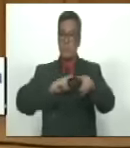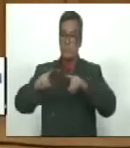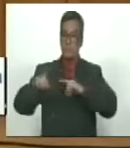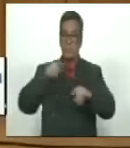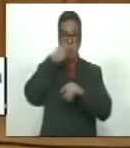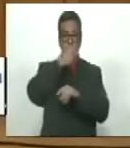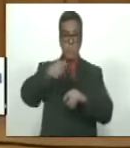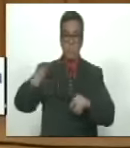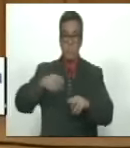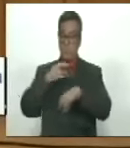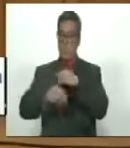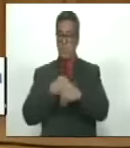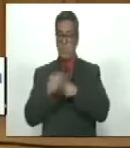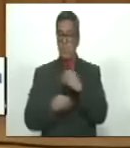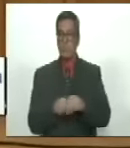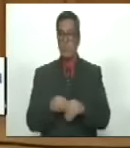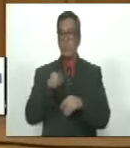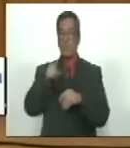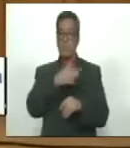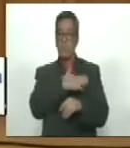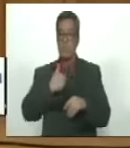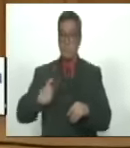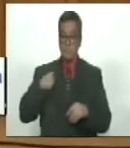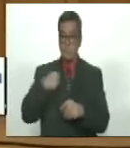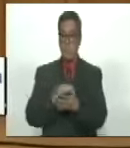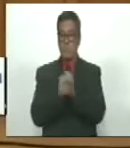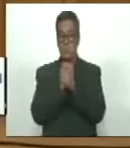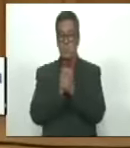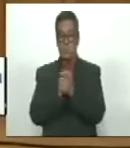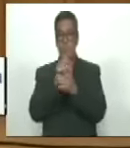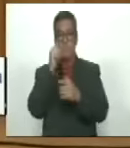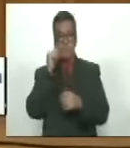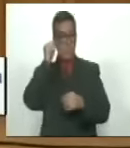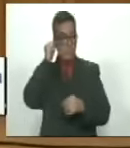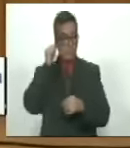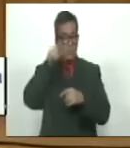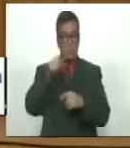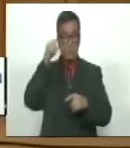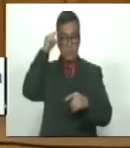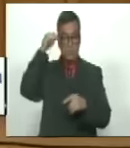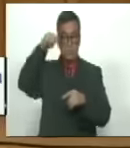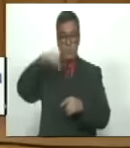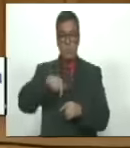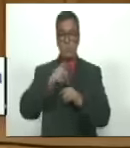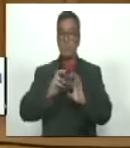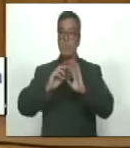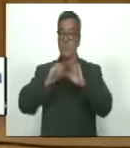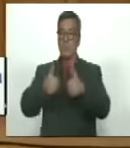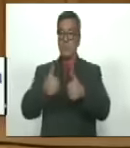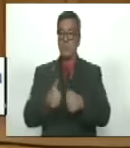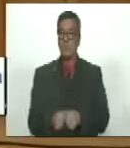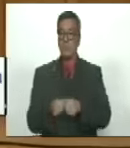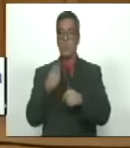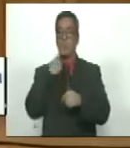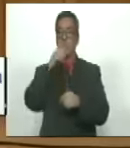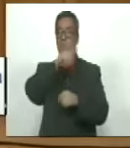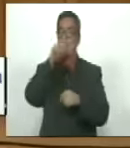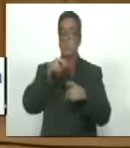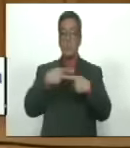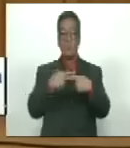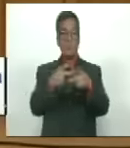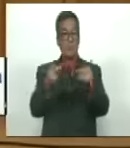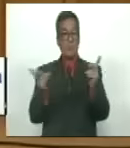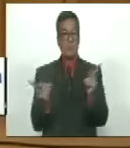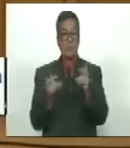del pueblo se cumpla. Es por eso, queridos compañeros y compañeras, que estamos el día de hoy aquí para iniciar la consulta